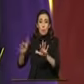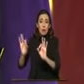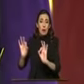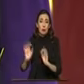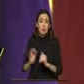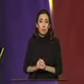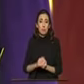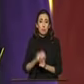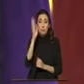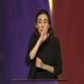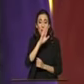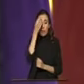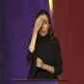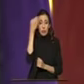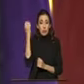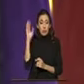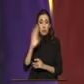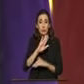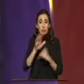ya nadie recuerda.